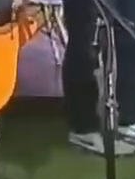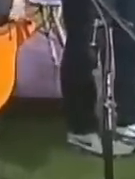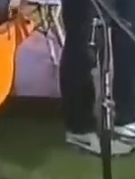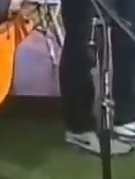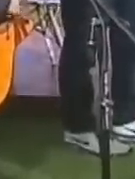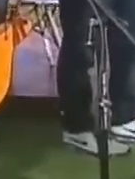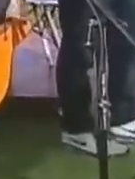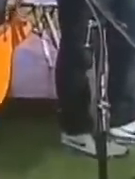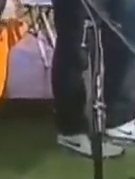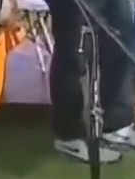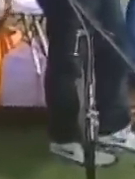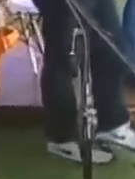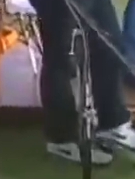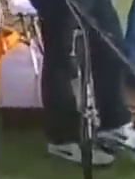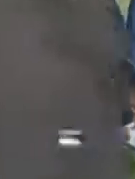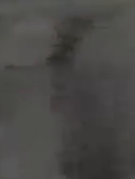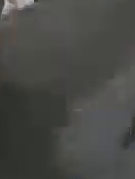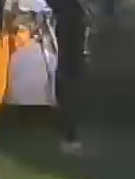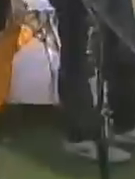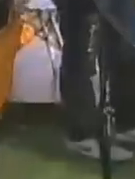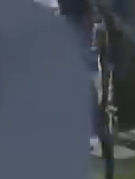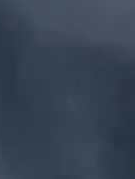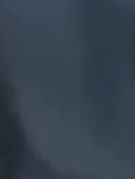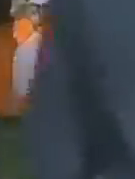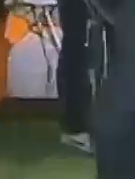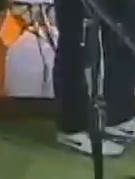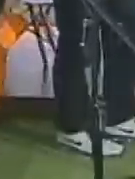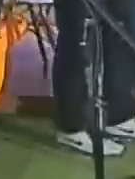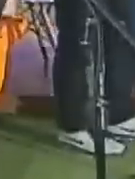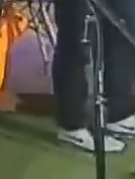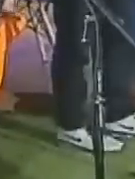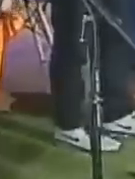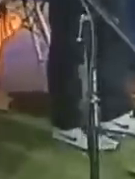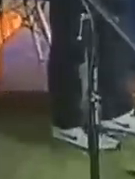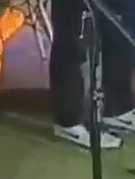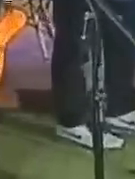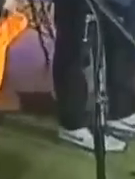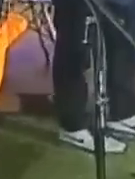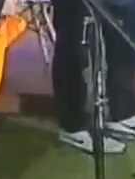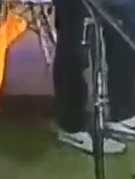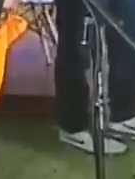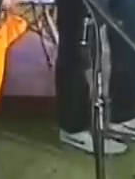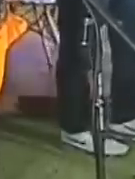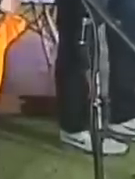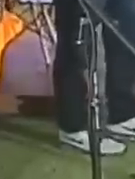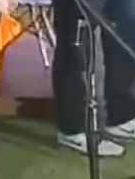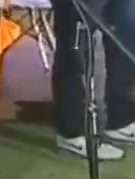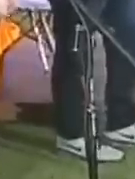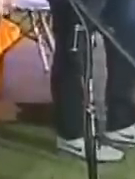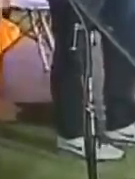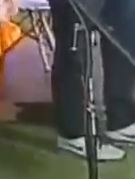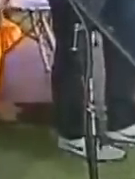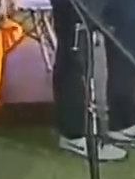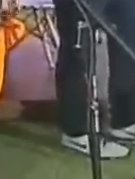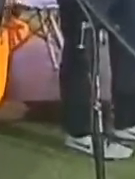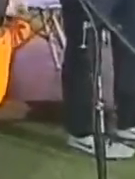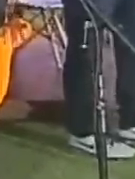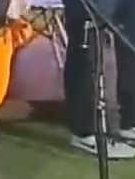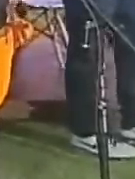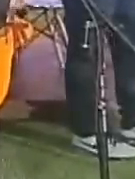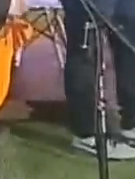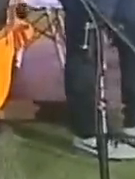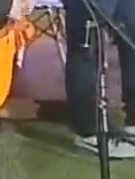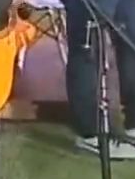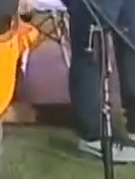para salir adelante. Y hablamos de un periodo que es el más importante de